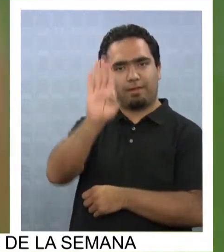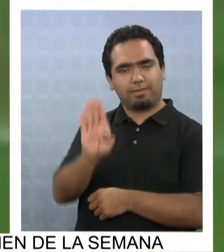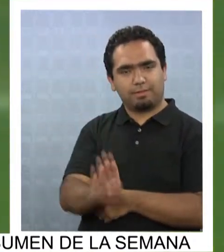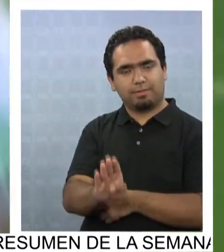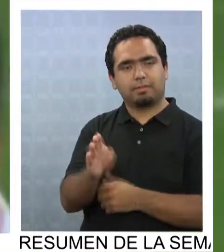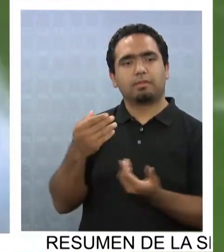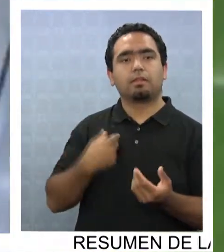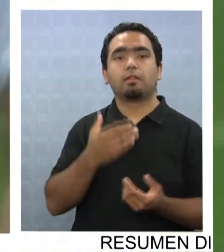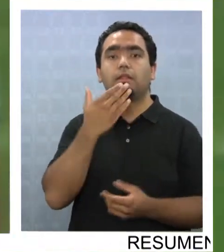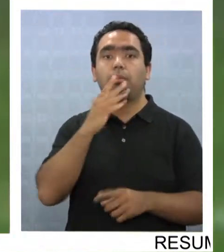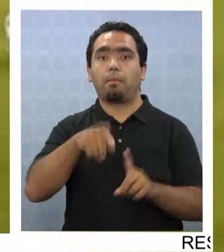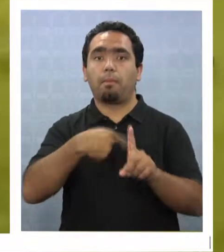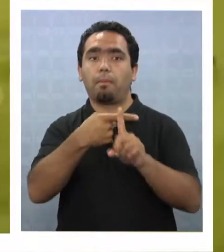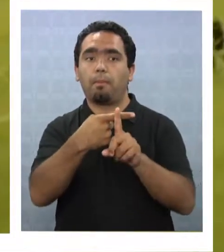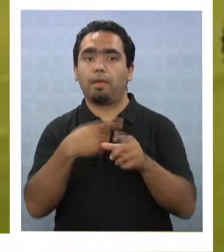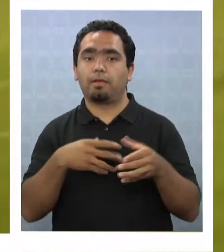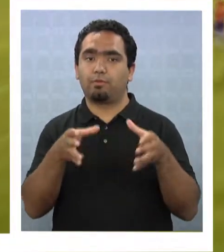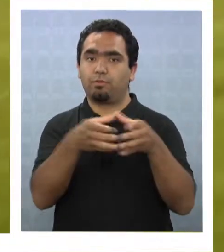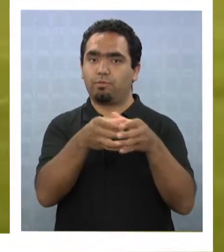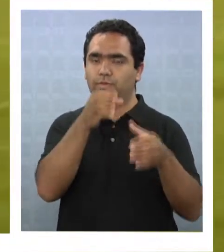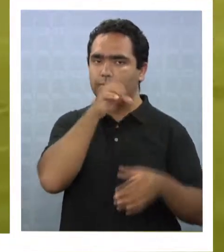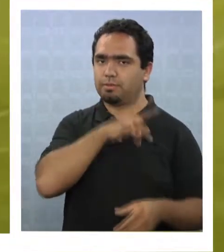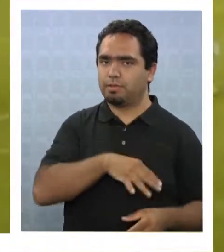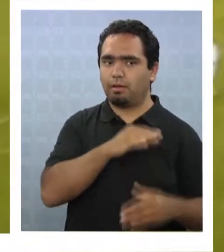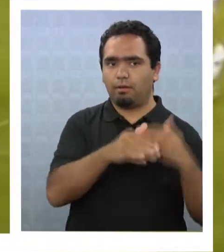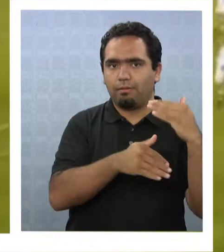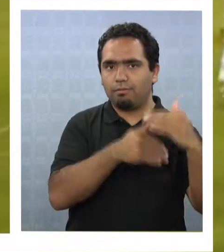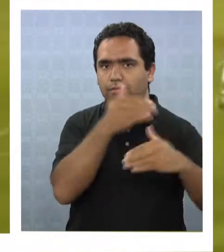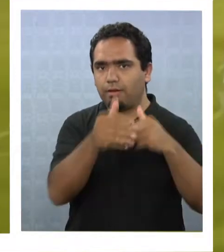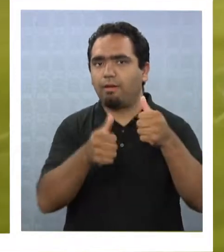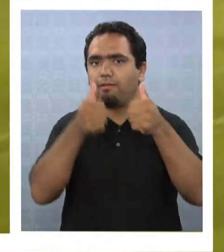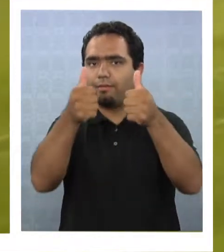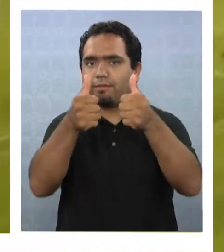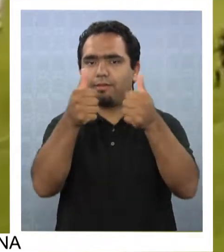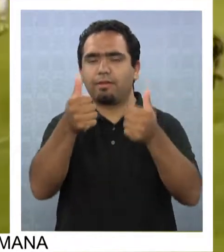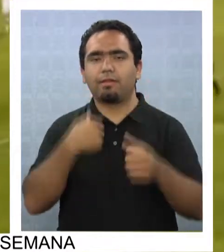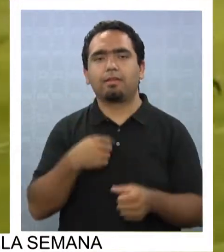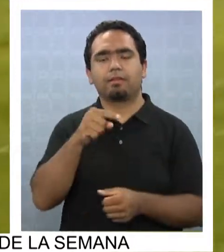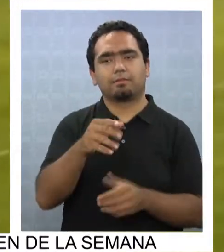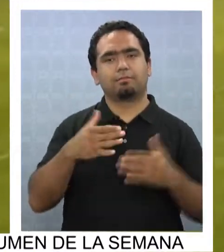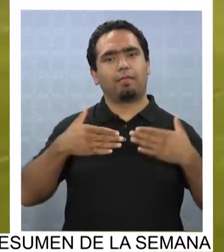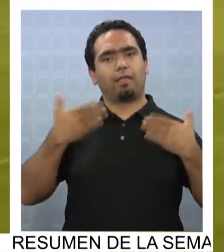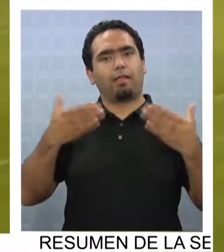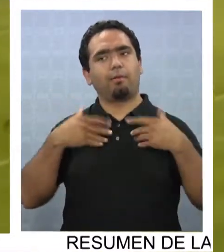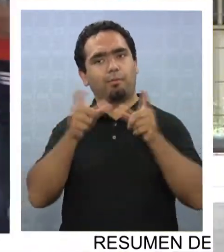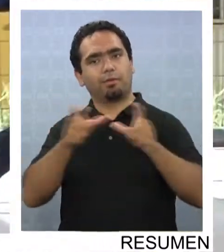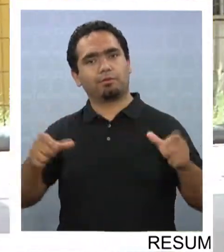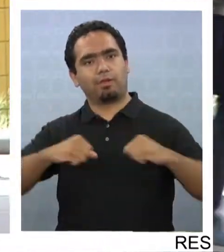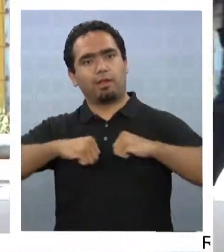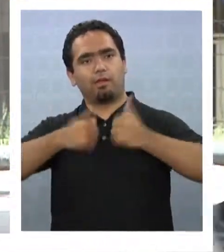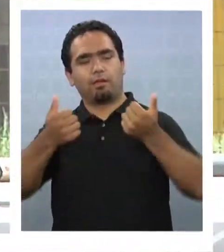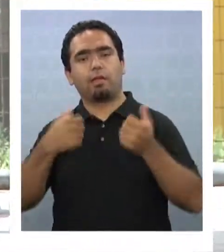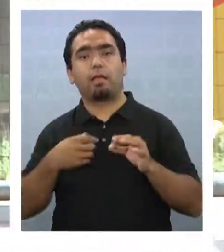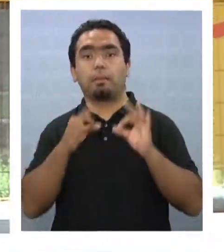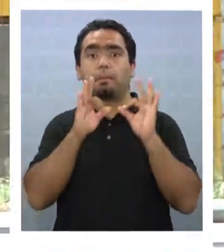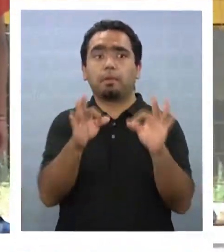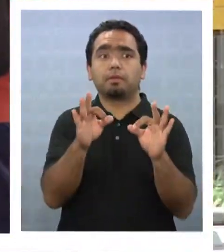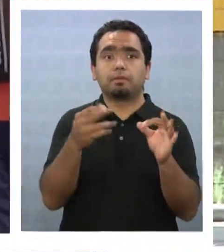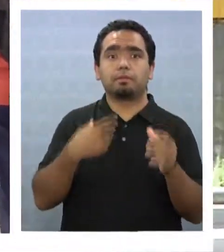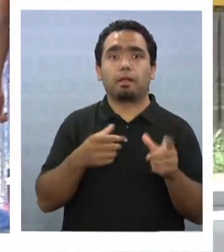Esto, sumado a que la selección chilena ha tenido una buena actuación, provoca inspiración en los jóvenes, principalmente